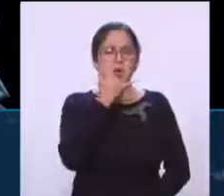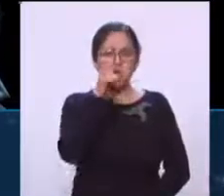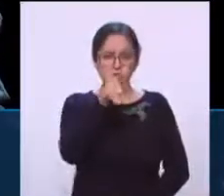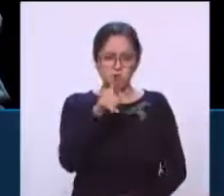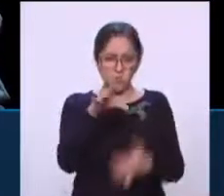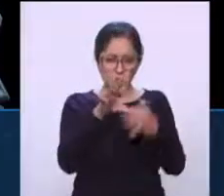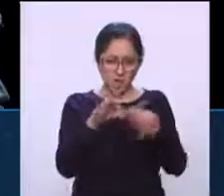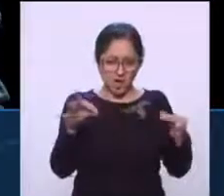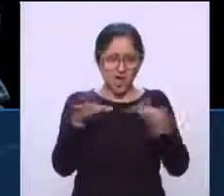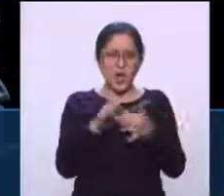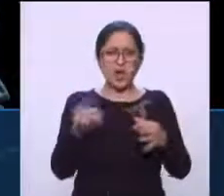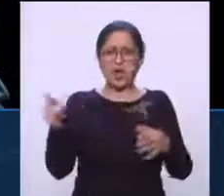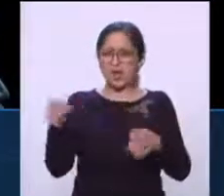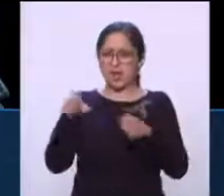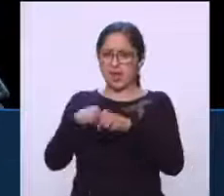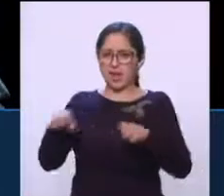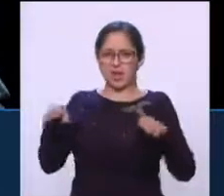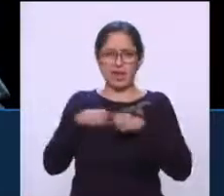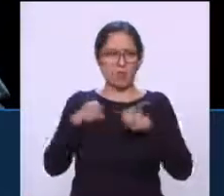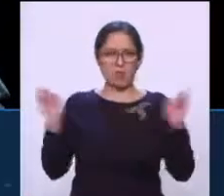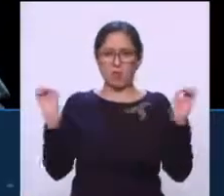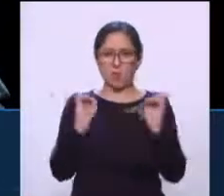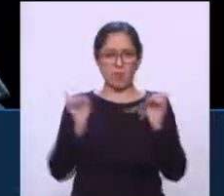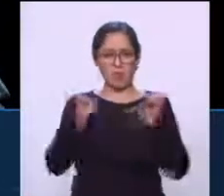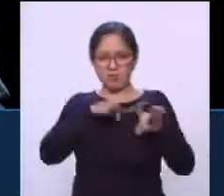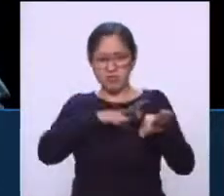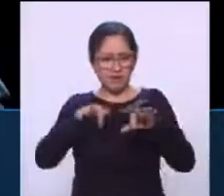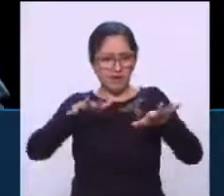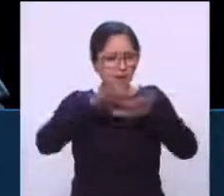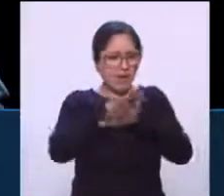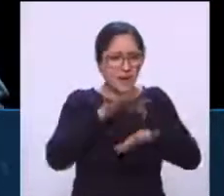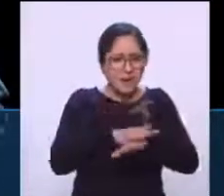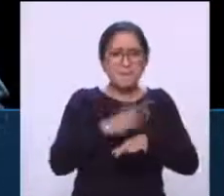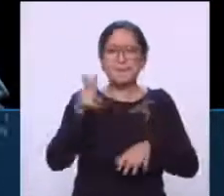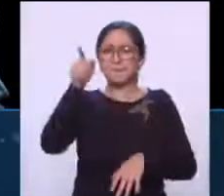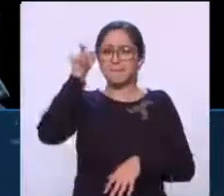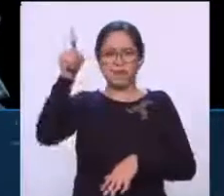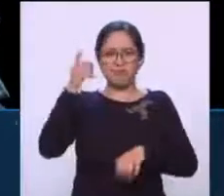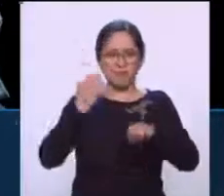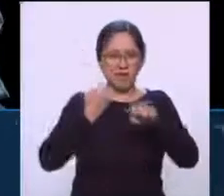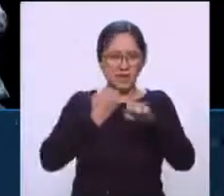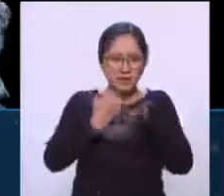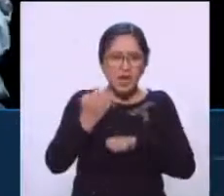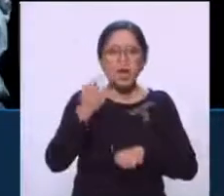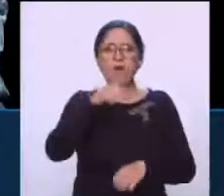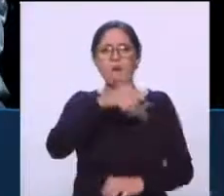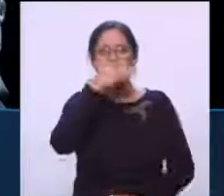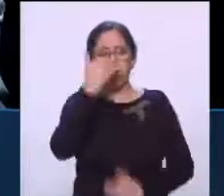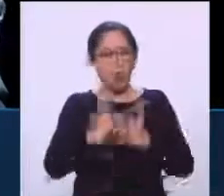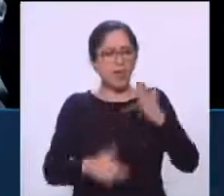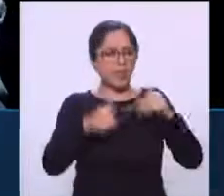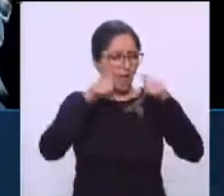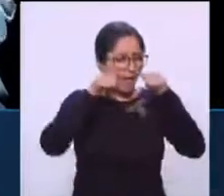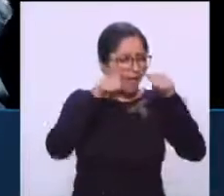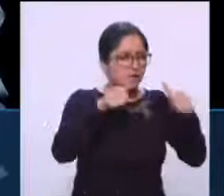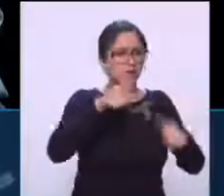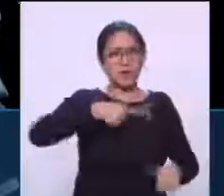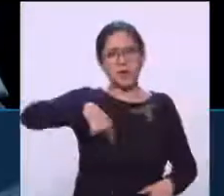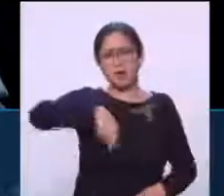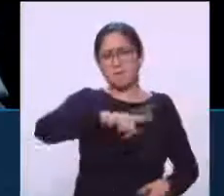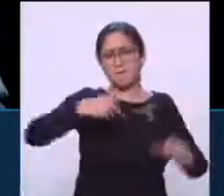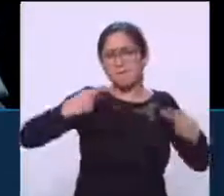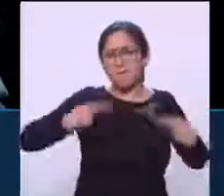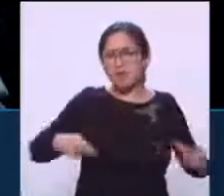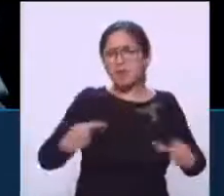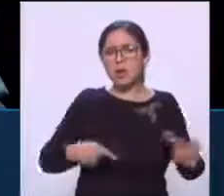de un equipo cuestionado en materia de seguridad ahí en el Estado, hablas de una no respuesta a los familiares de, por ejemplo,